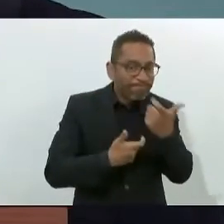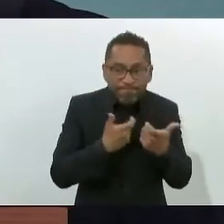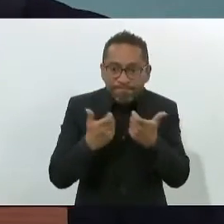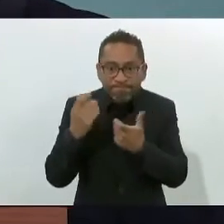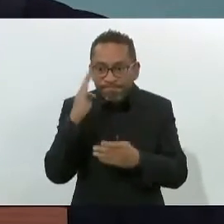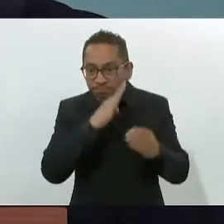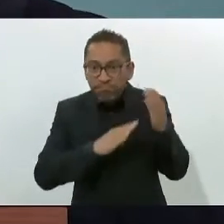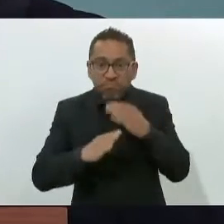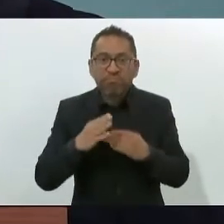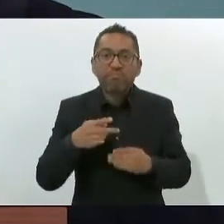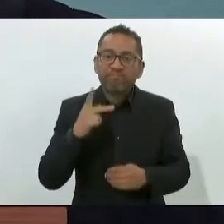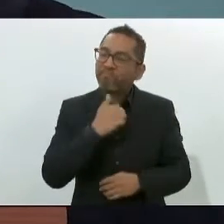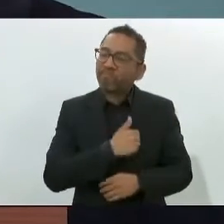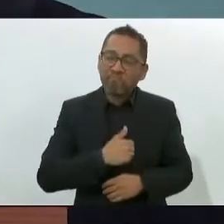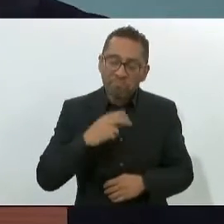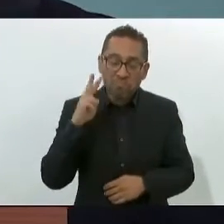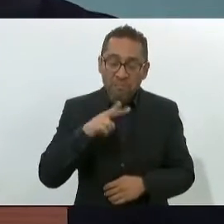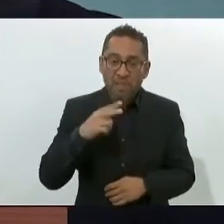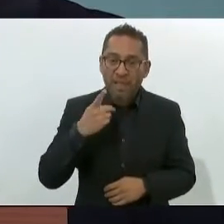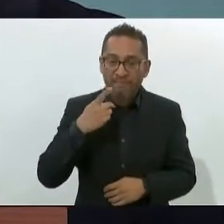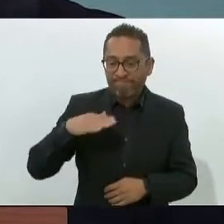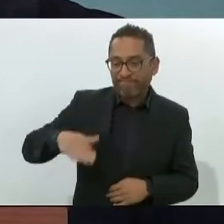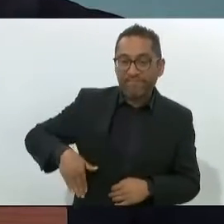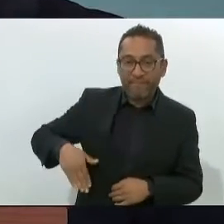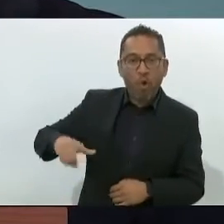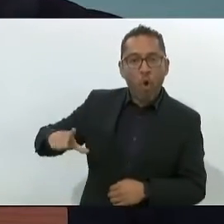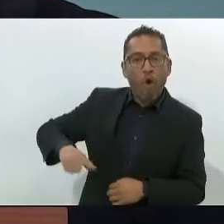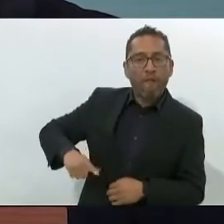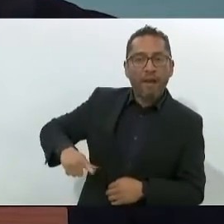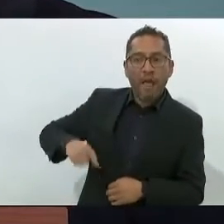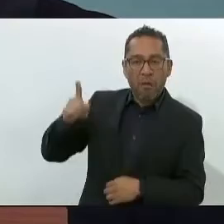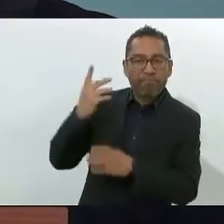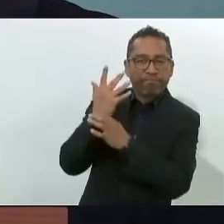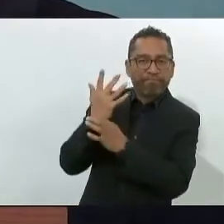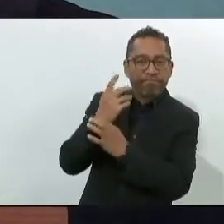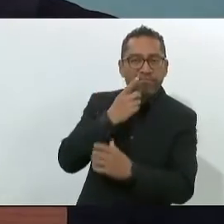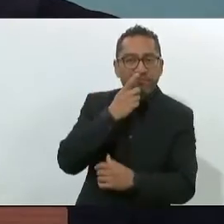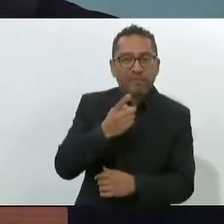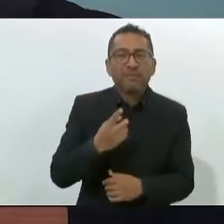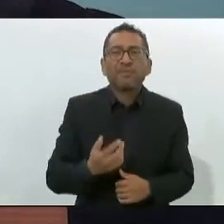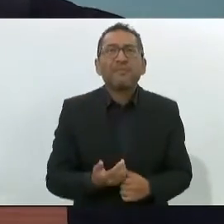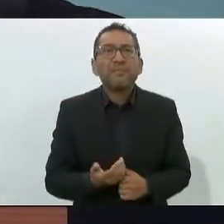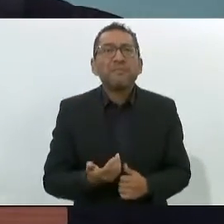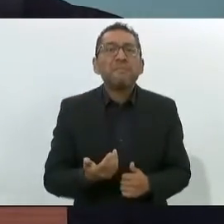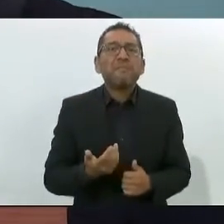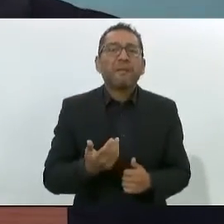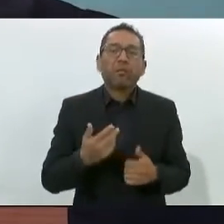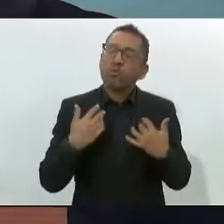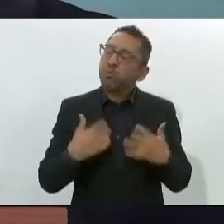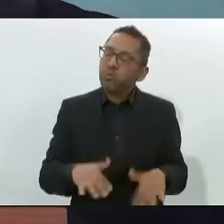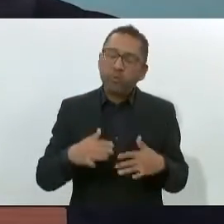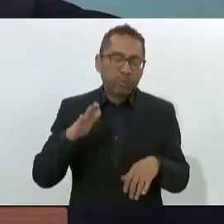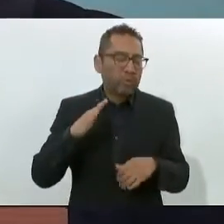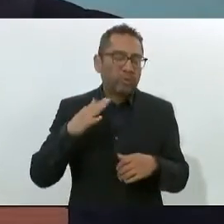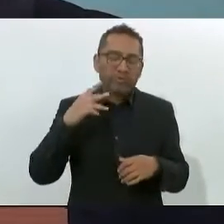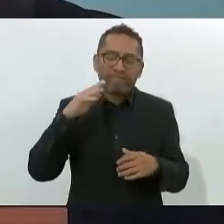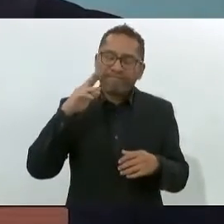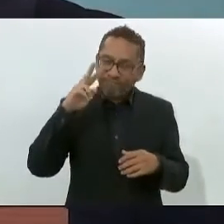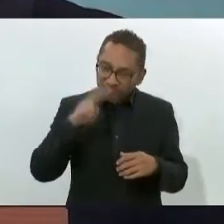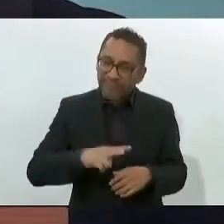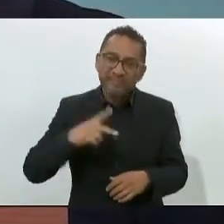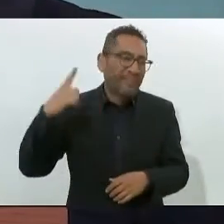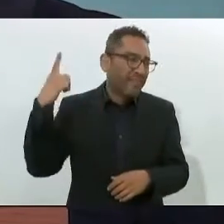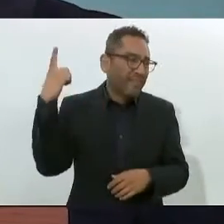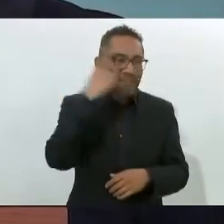aquí lo externó el gobernador, ha sido una pesadilla, algo